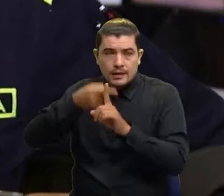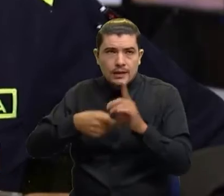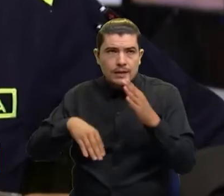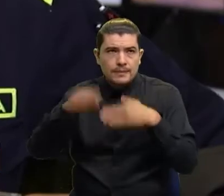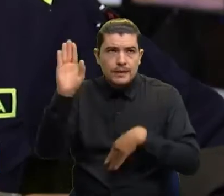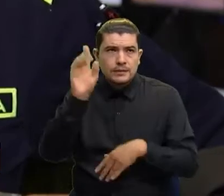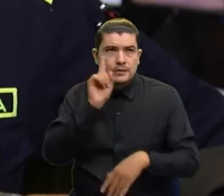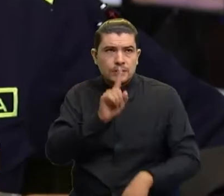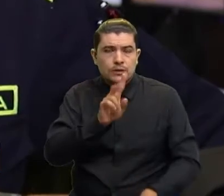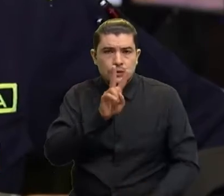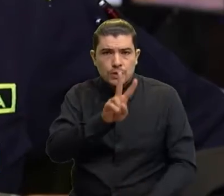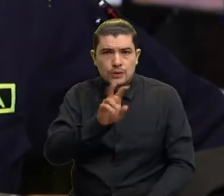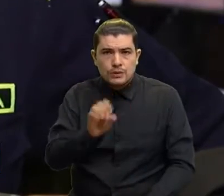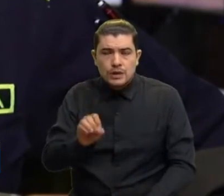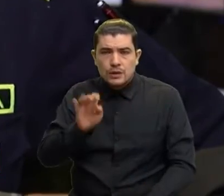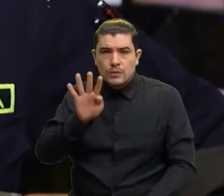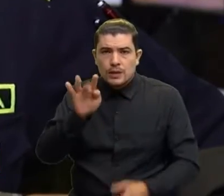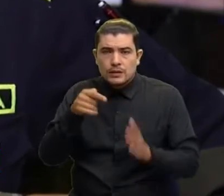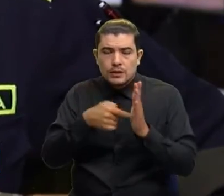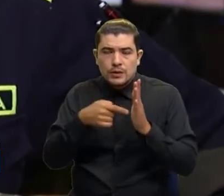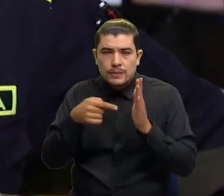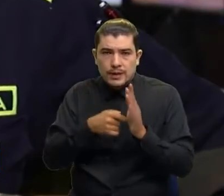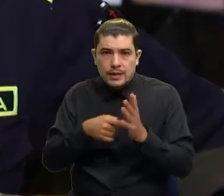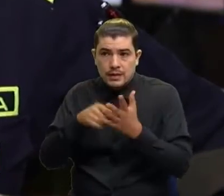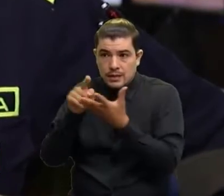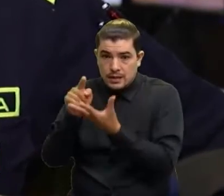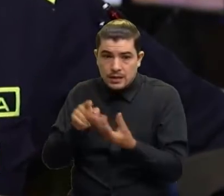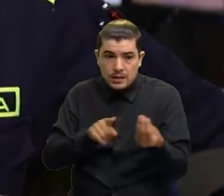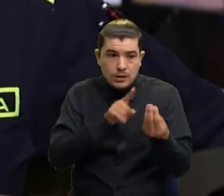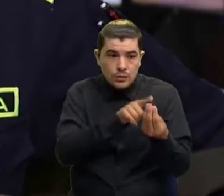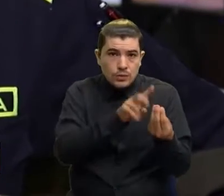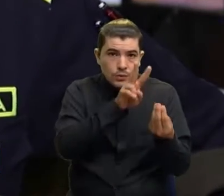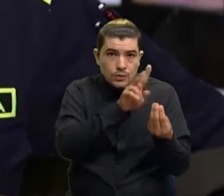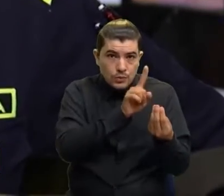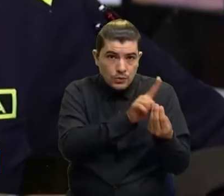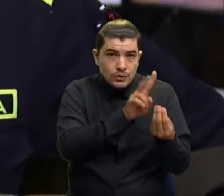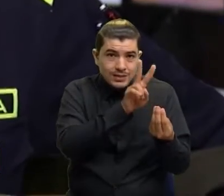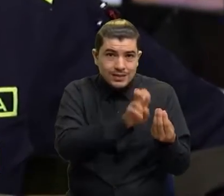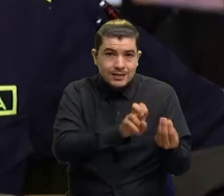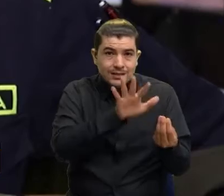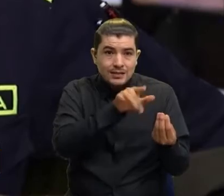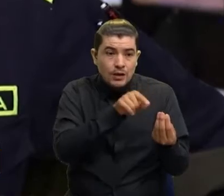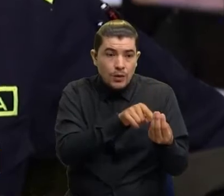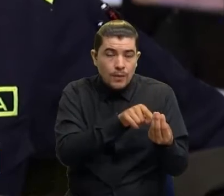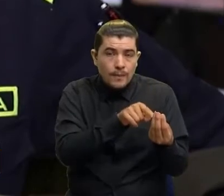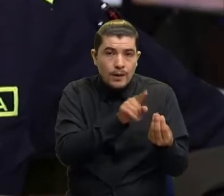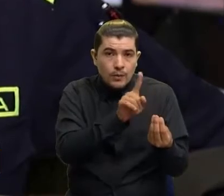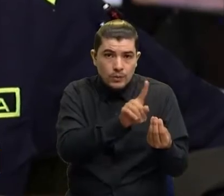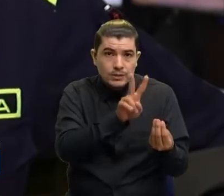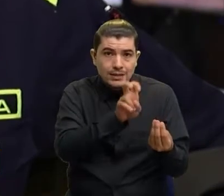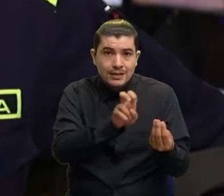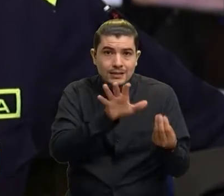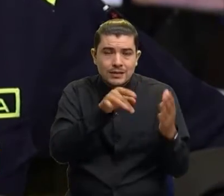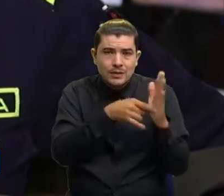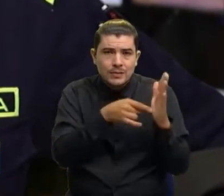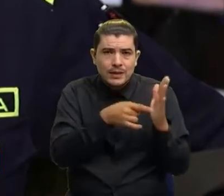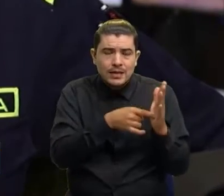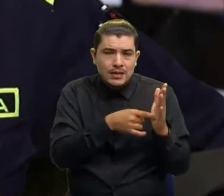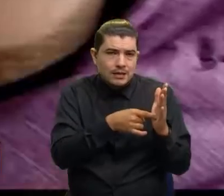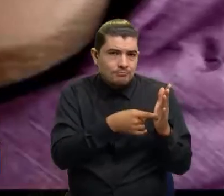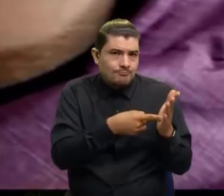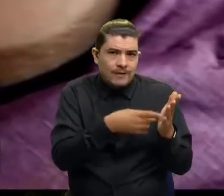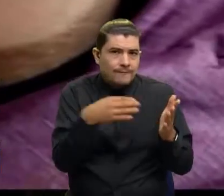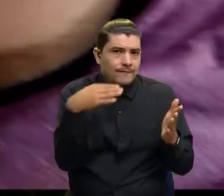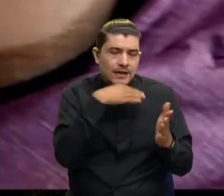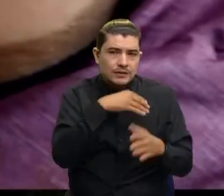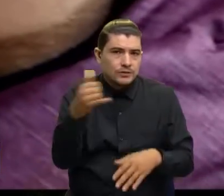de 204 mil llamadas. De ellas, 175 mil han sido llamadas inoficiosas. Tan solo un 15% equivalen a casos